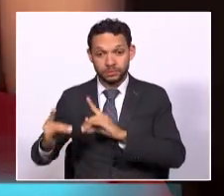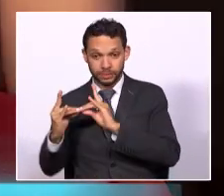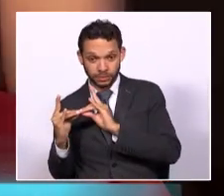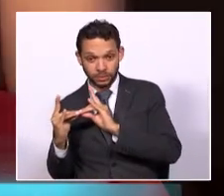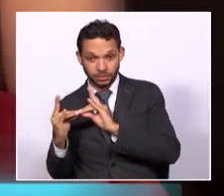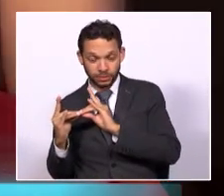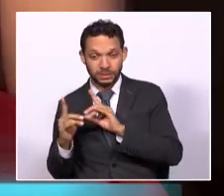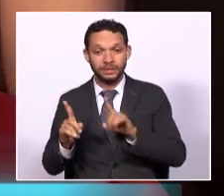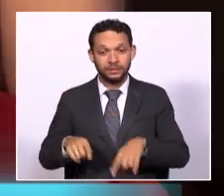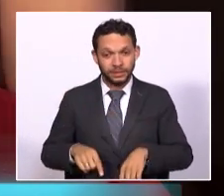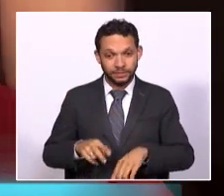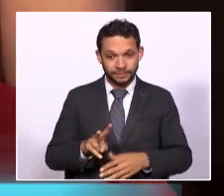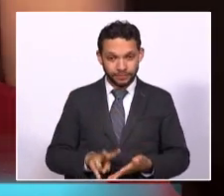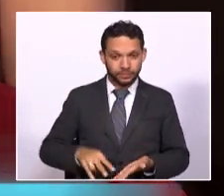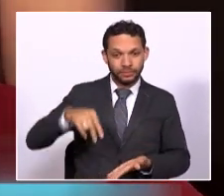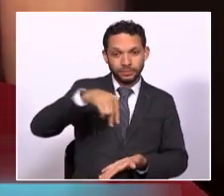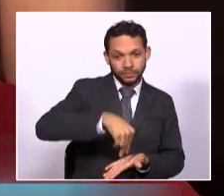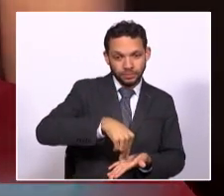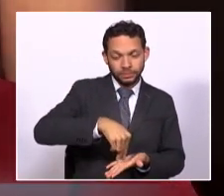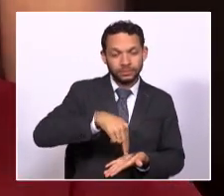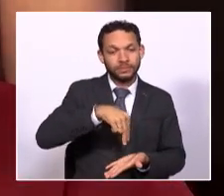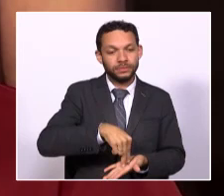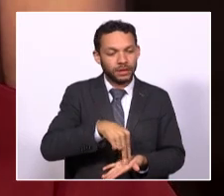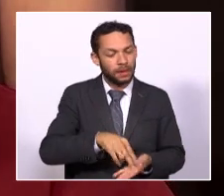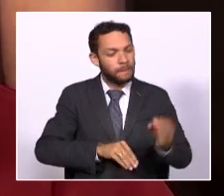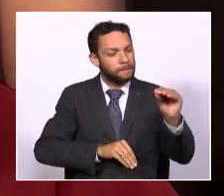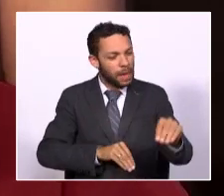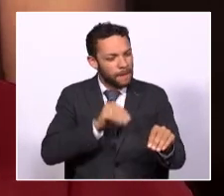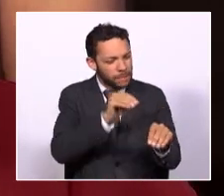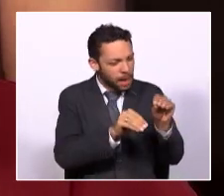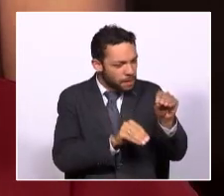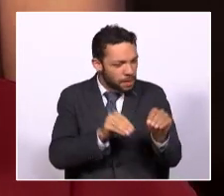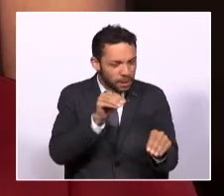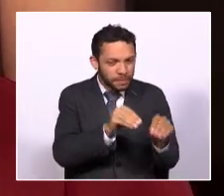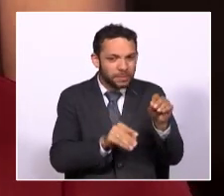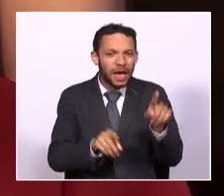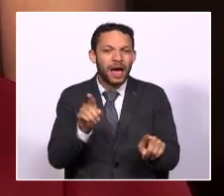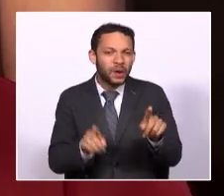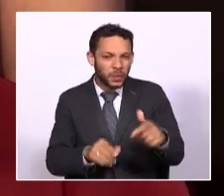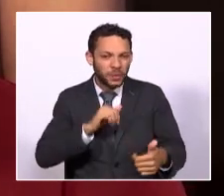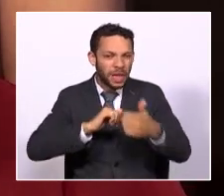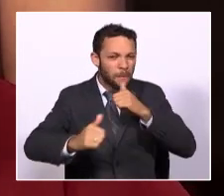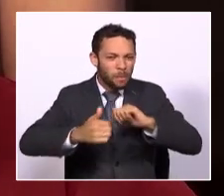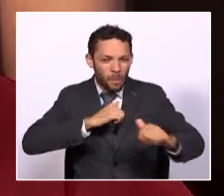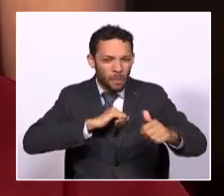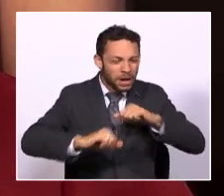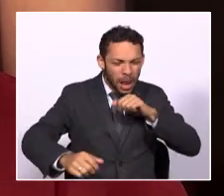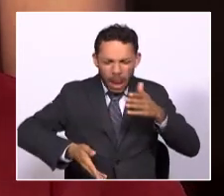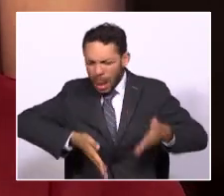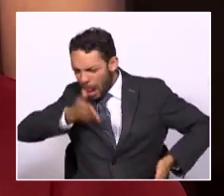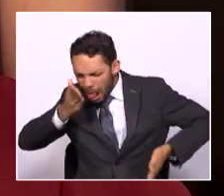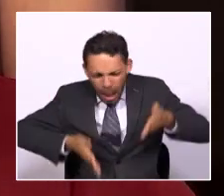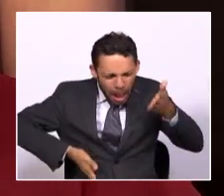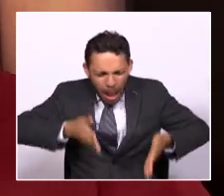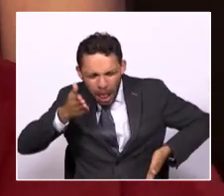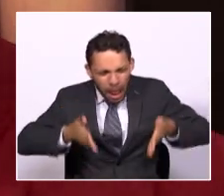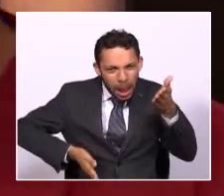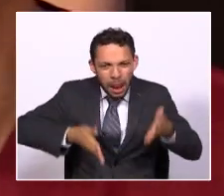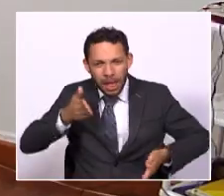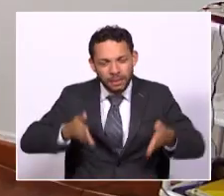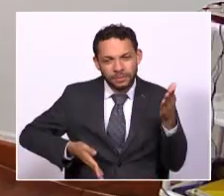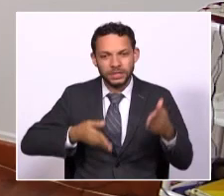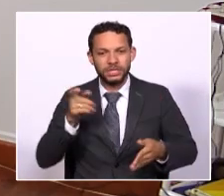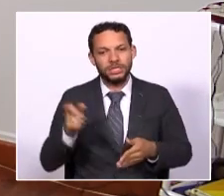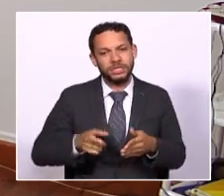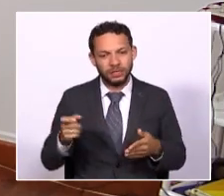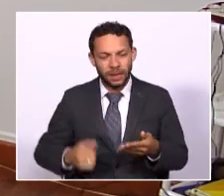escuela americana como tal. Es un complemento, específicamente con deportistas o atletas de alto rendimiento se pueden manejar este tipo de